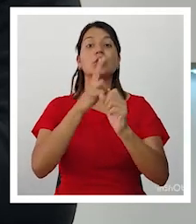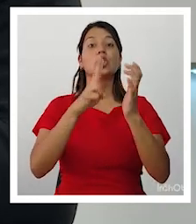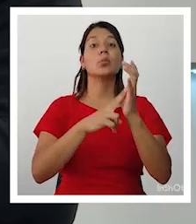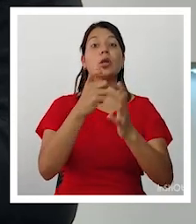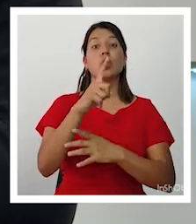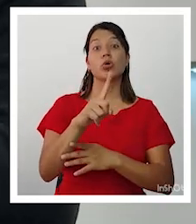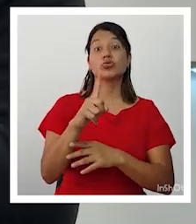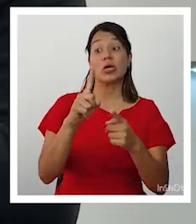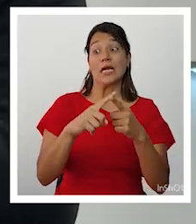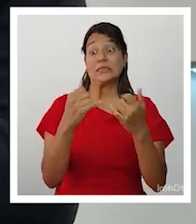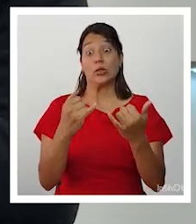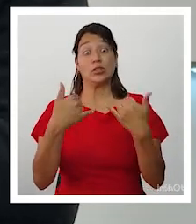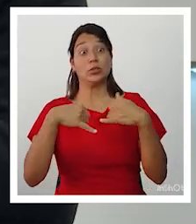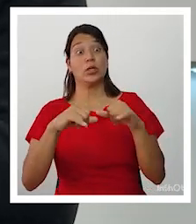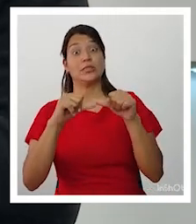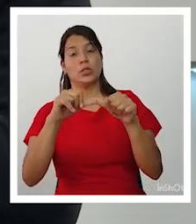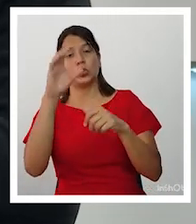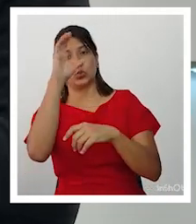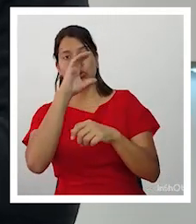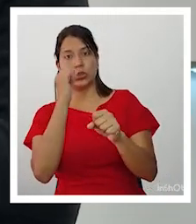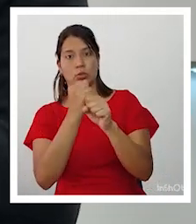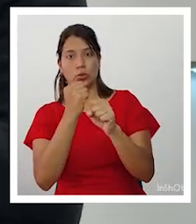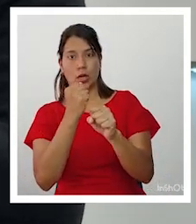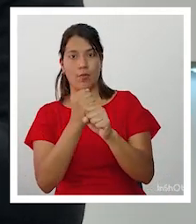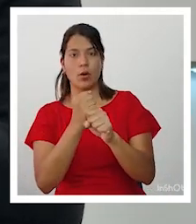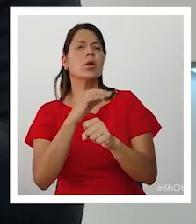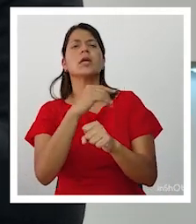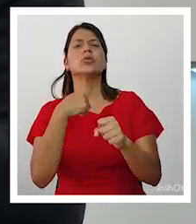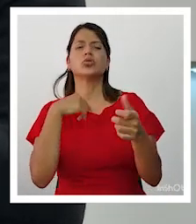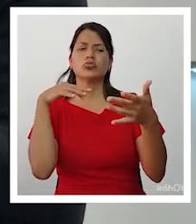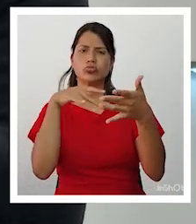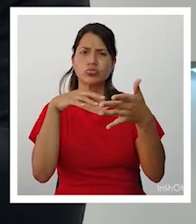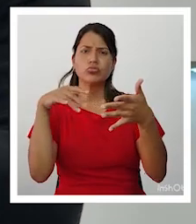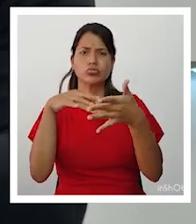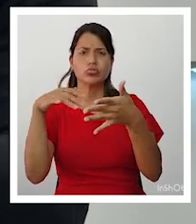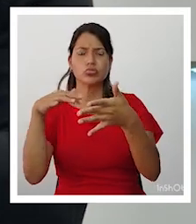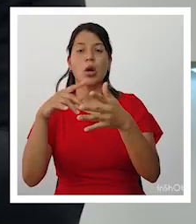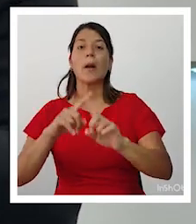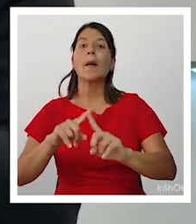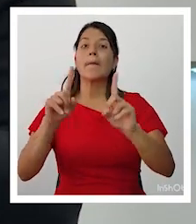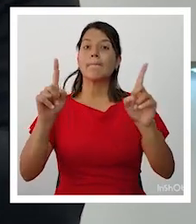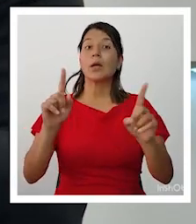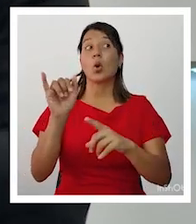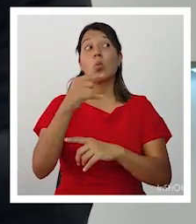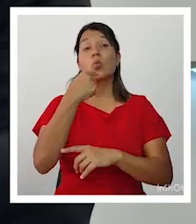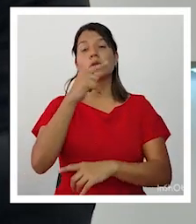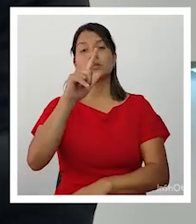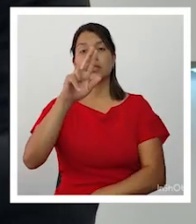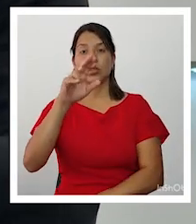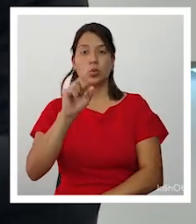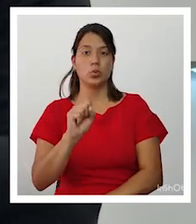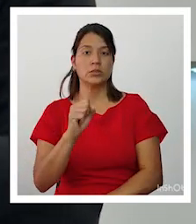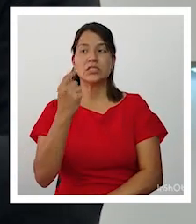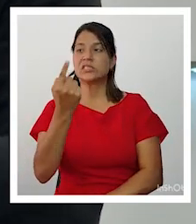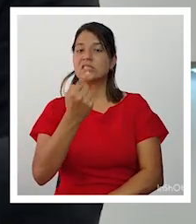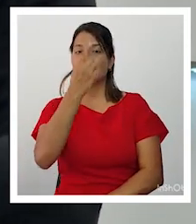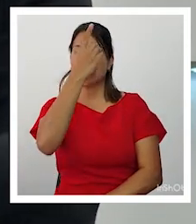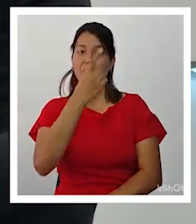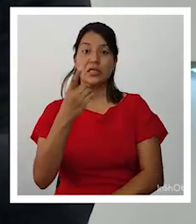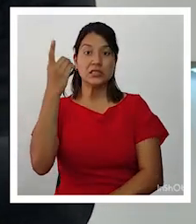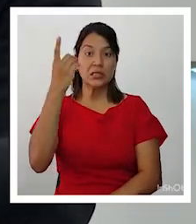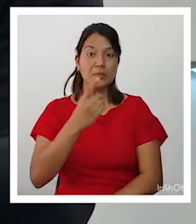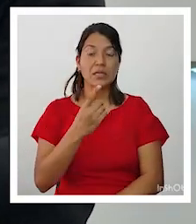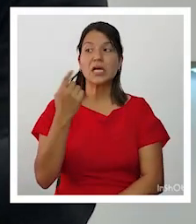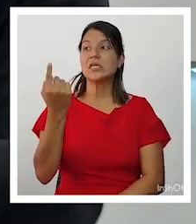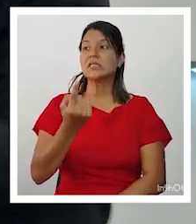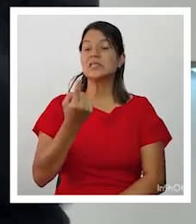buscando trabajo y he estado estudiando y demás, pero como dice Luis, siempre nos discriminan, siempre nos